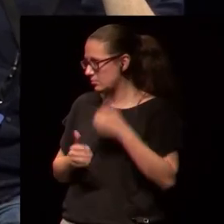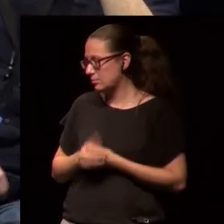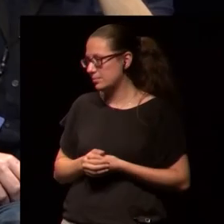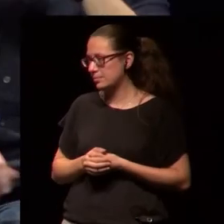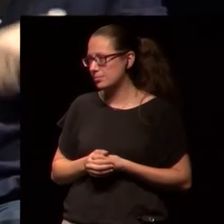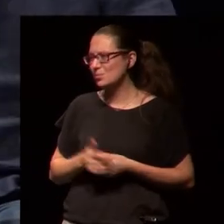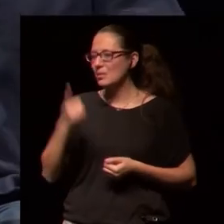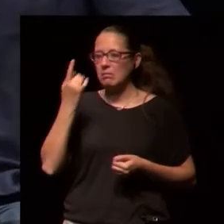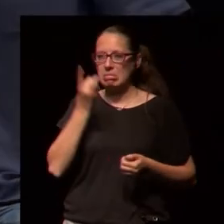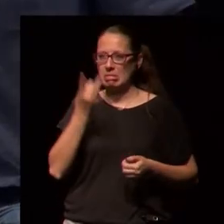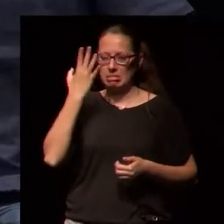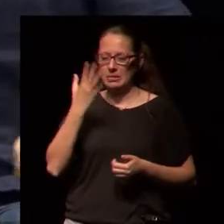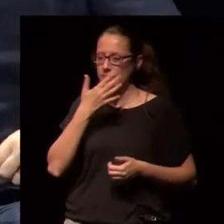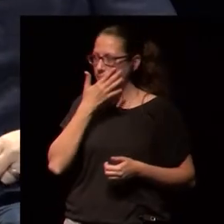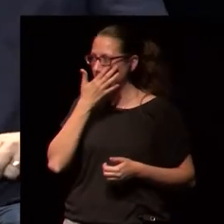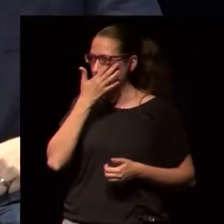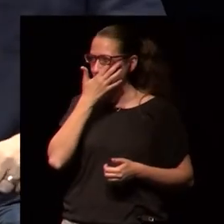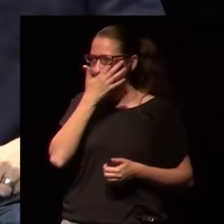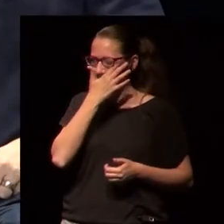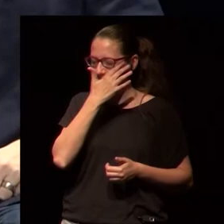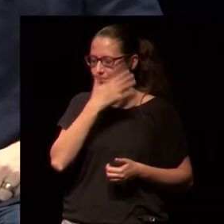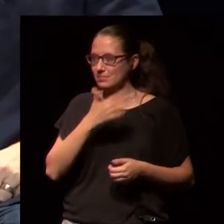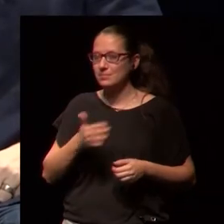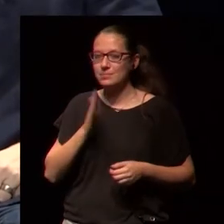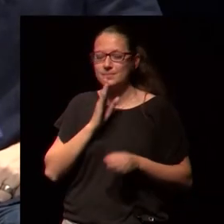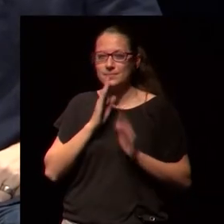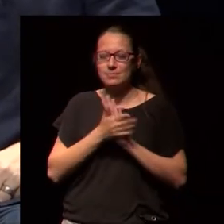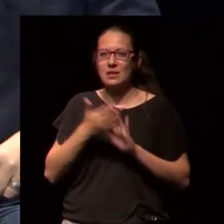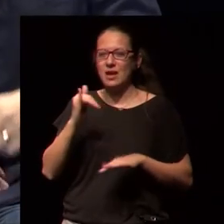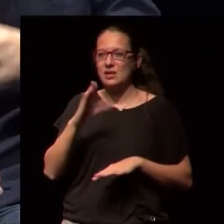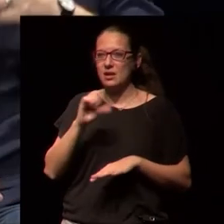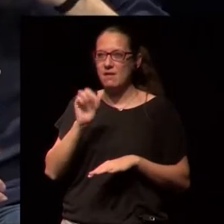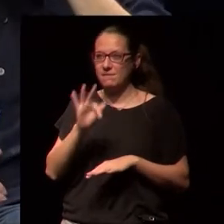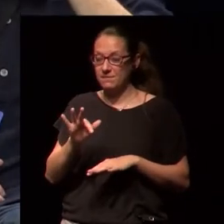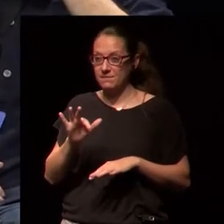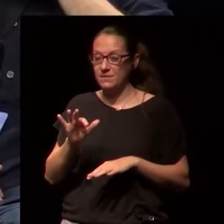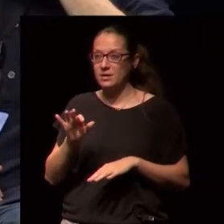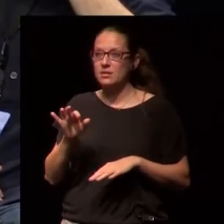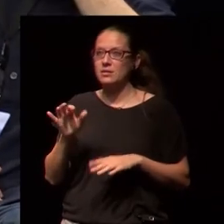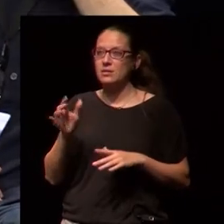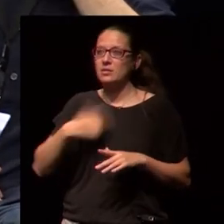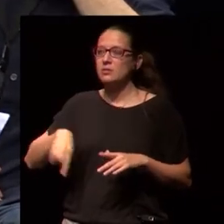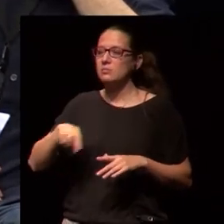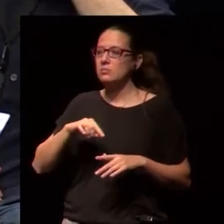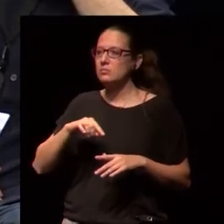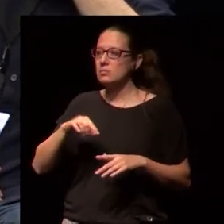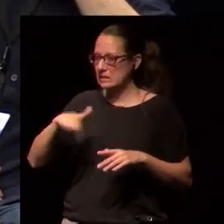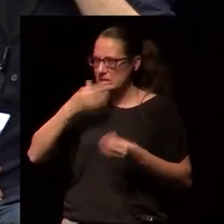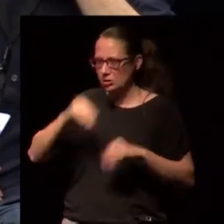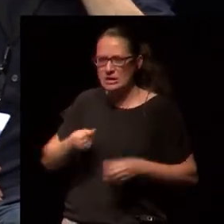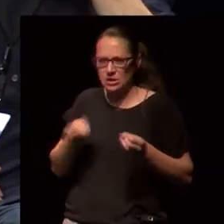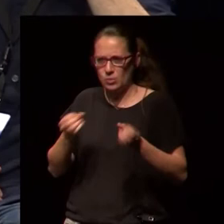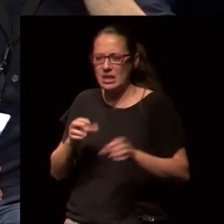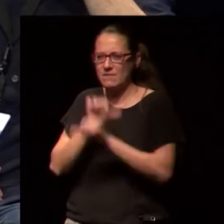fuerza. Hemos hablado de ICAF. Estas historias se cuentan, ¿no?, de forma informal, ¿no?, en